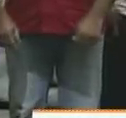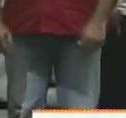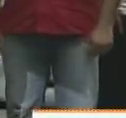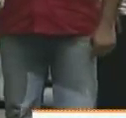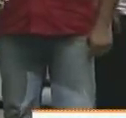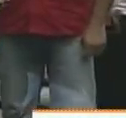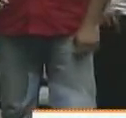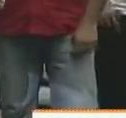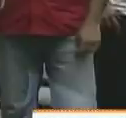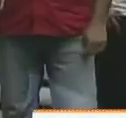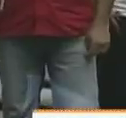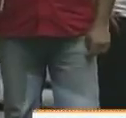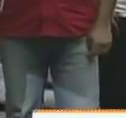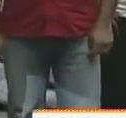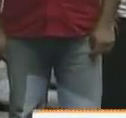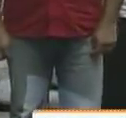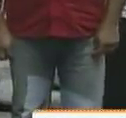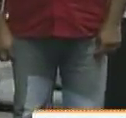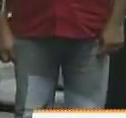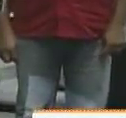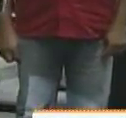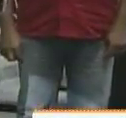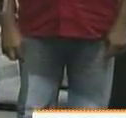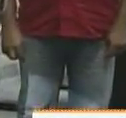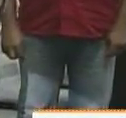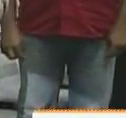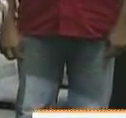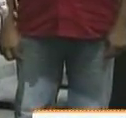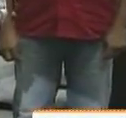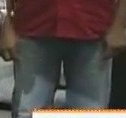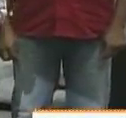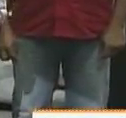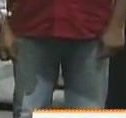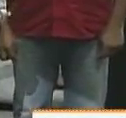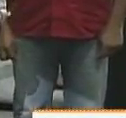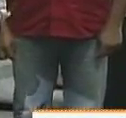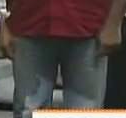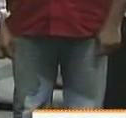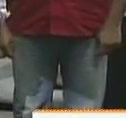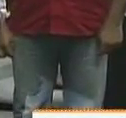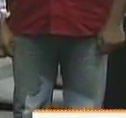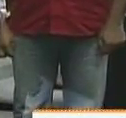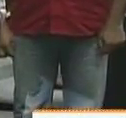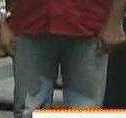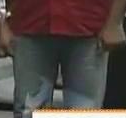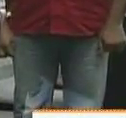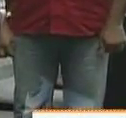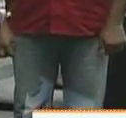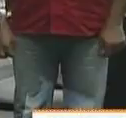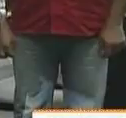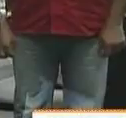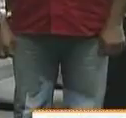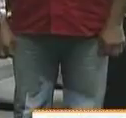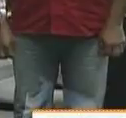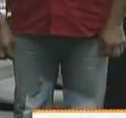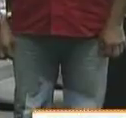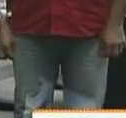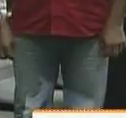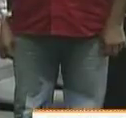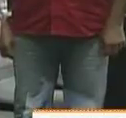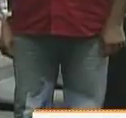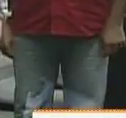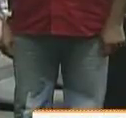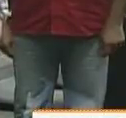¿qué hicieron? Dime, dime, ¿qué hiciste, Ramos Alú? Bandido, farsante. ¿Qué hiciste, Julio Borges?